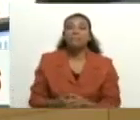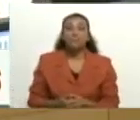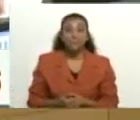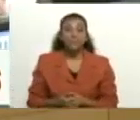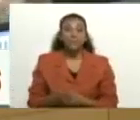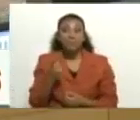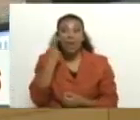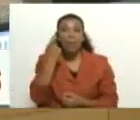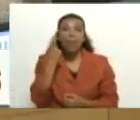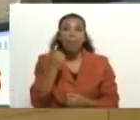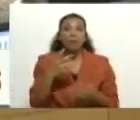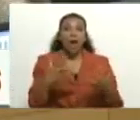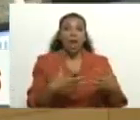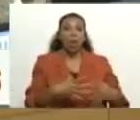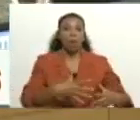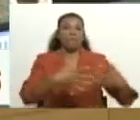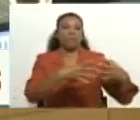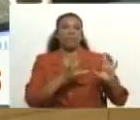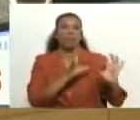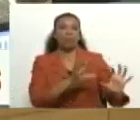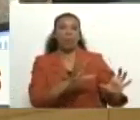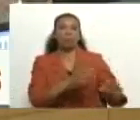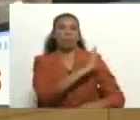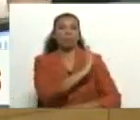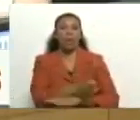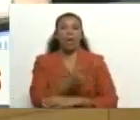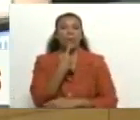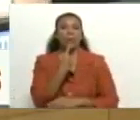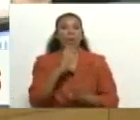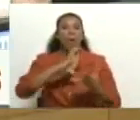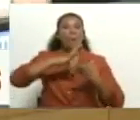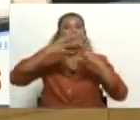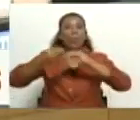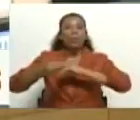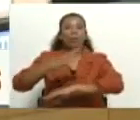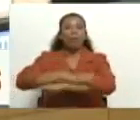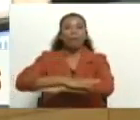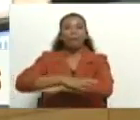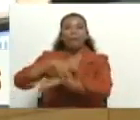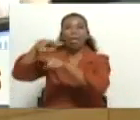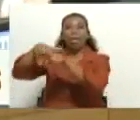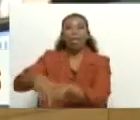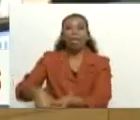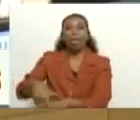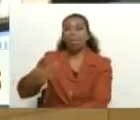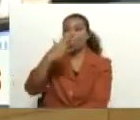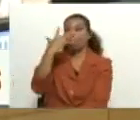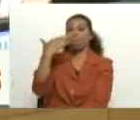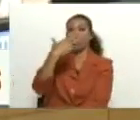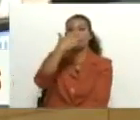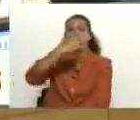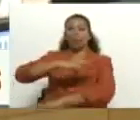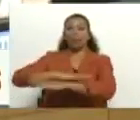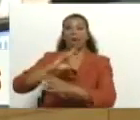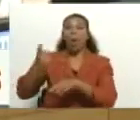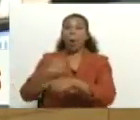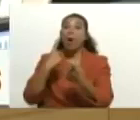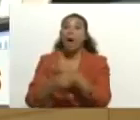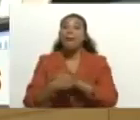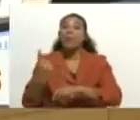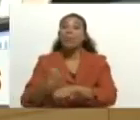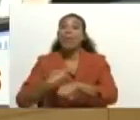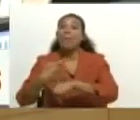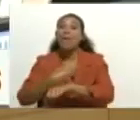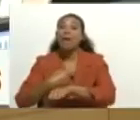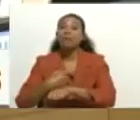Se busca, como dicen los mismos sancionadores, modificar conductas o lograr cambios de régimen.